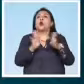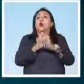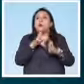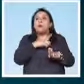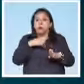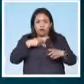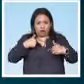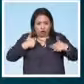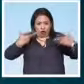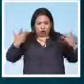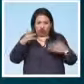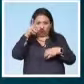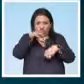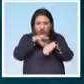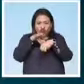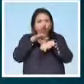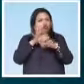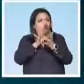recrearla.